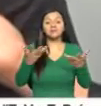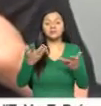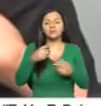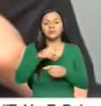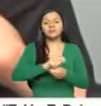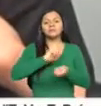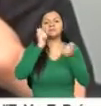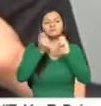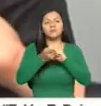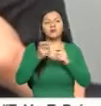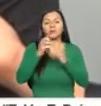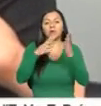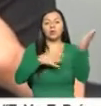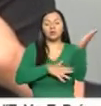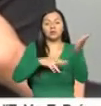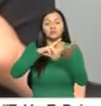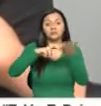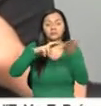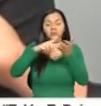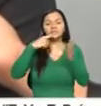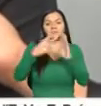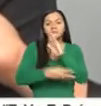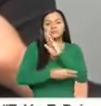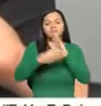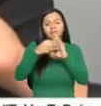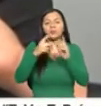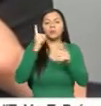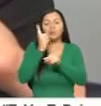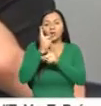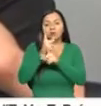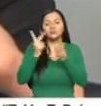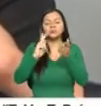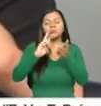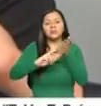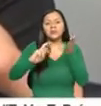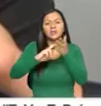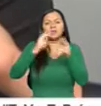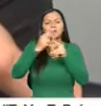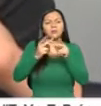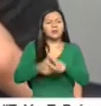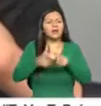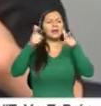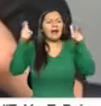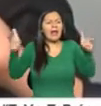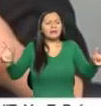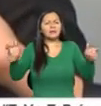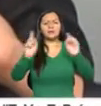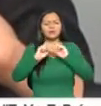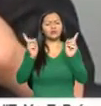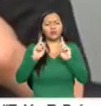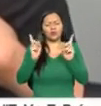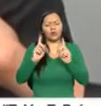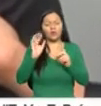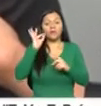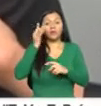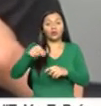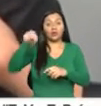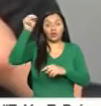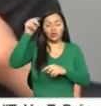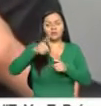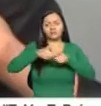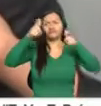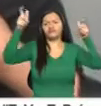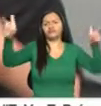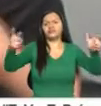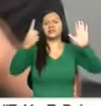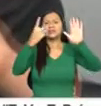proyecto inició exploración, encontró un depósito, por eso mediana minería, porque no es un depósito gigante como Fruta del Norte, por ejemplo. Aquí hablamos de